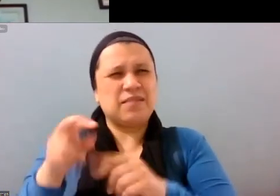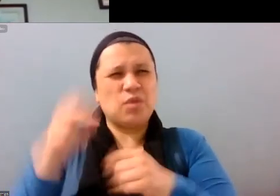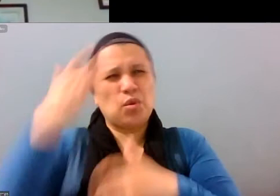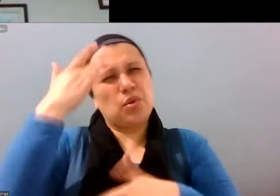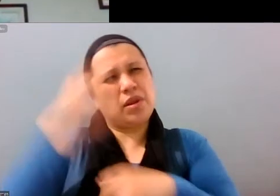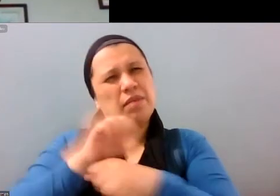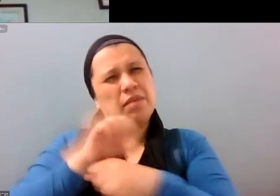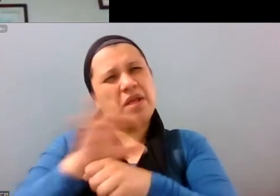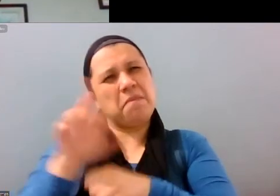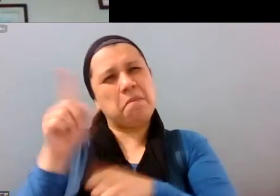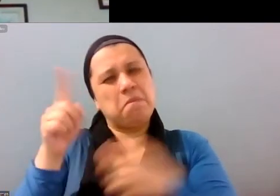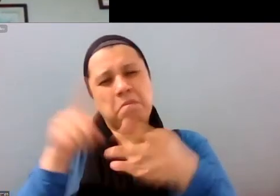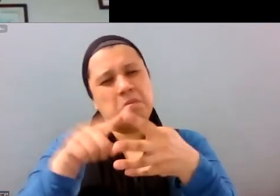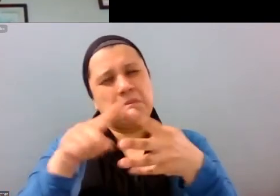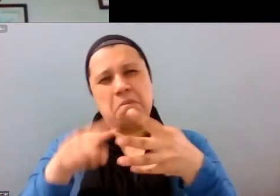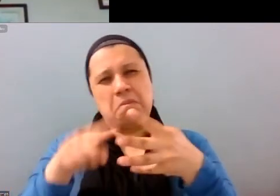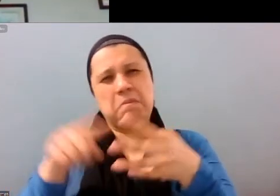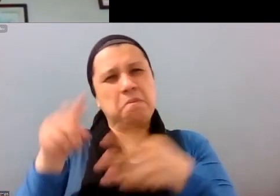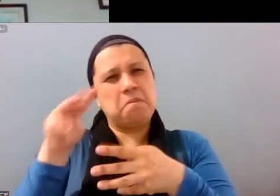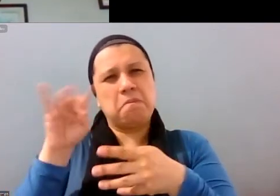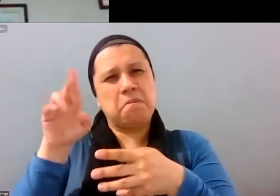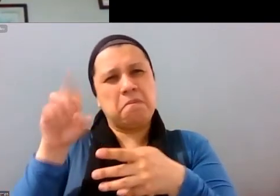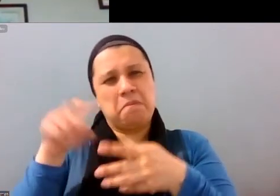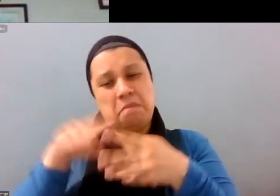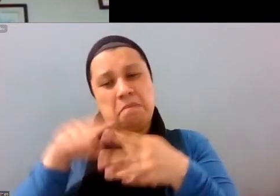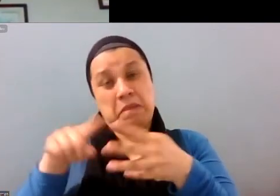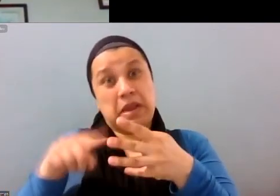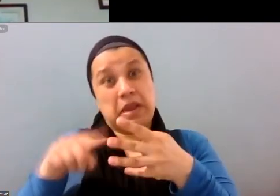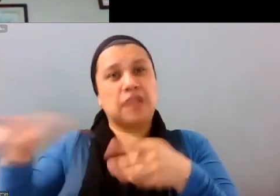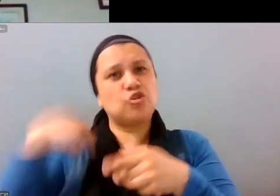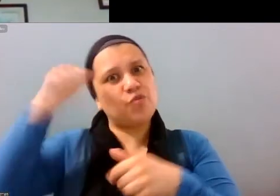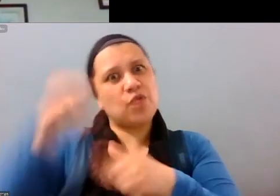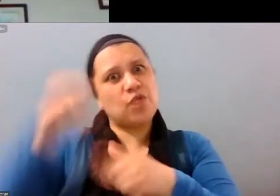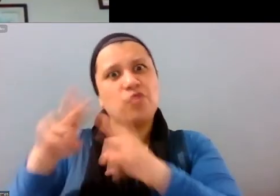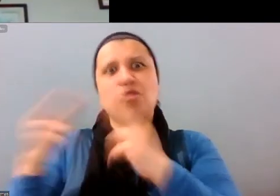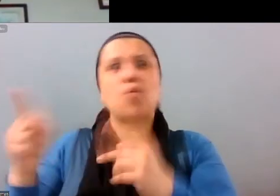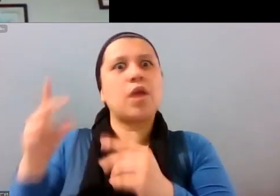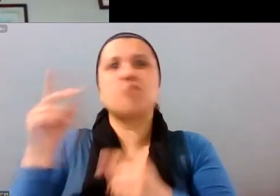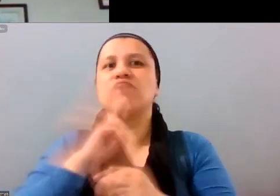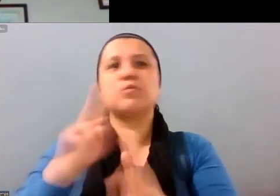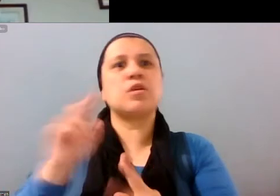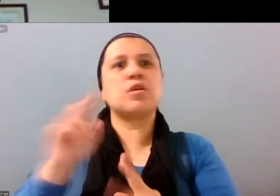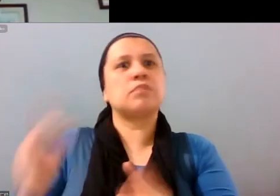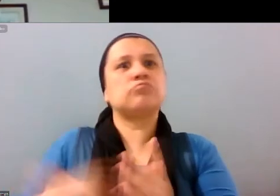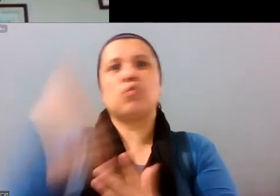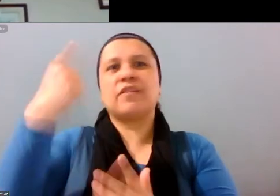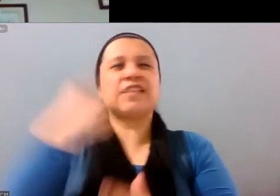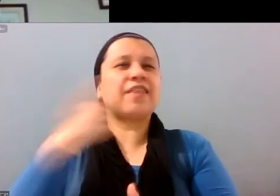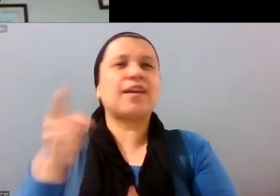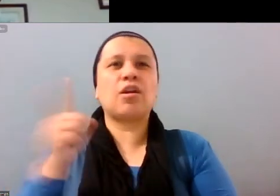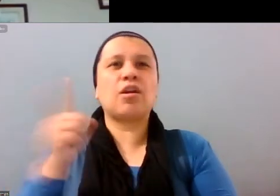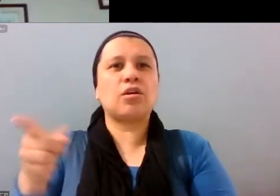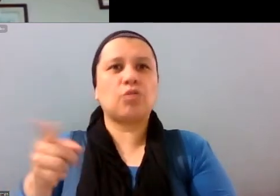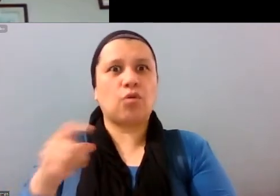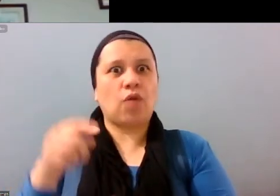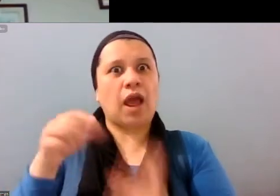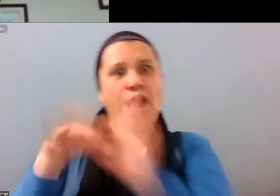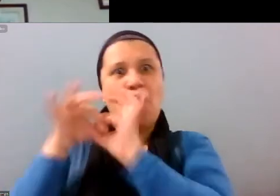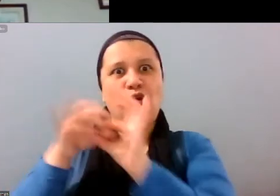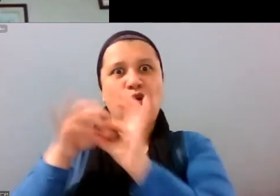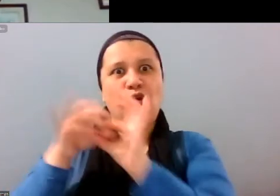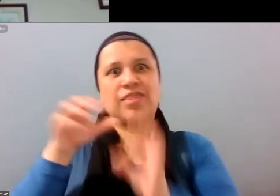tuvimos una reunión y la respuesta más inmediata fue precisamente con Onda UNED quienes hoy están ayudándole